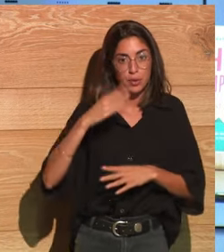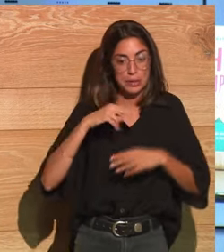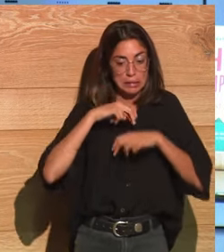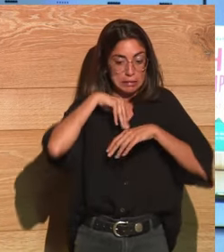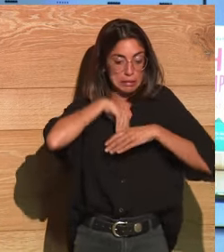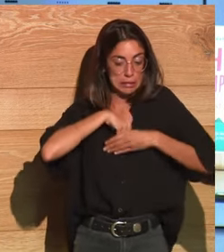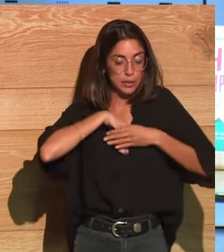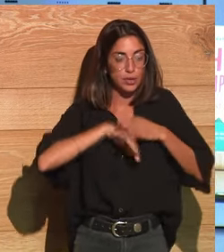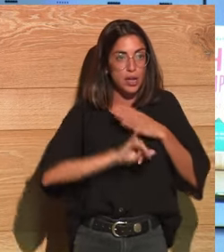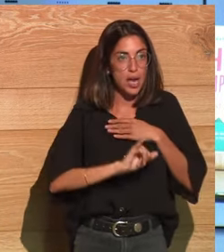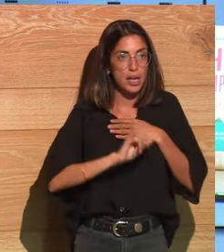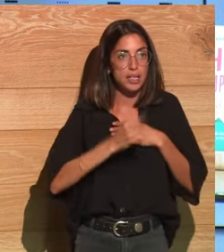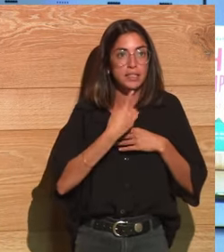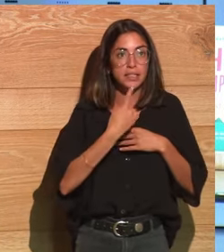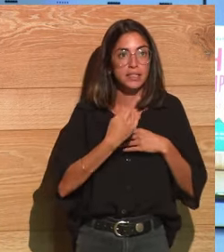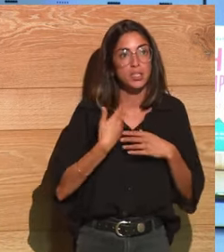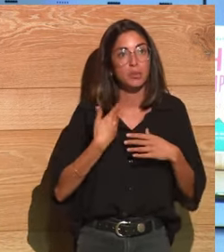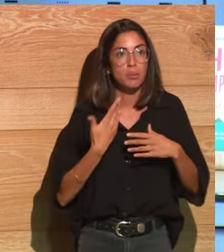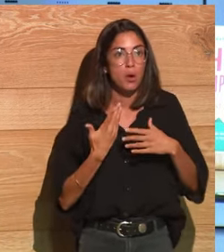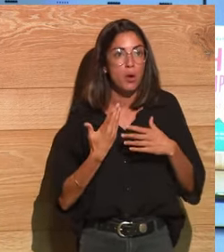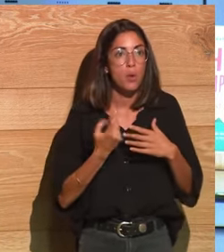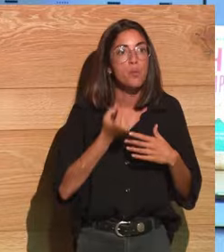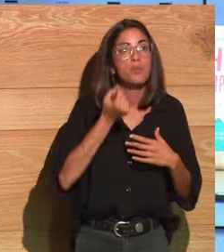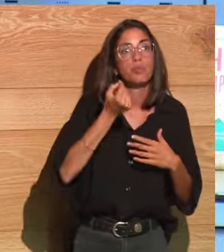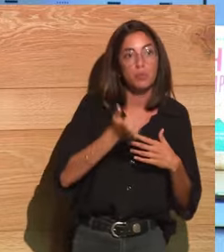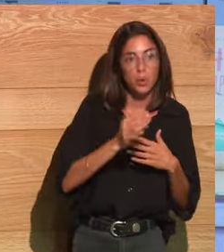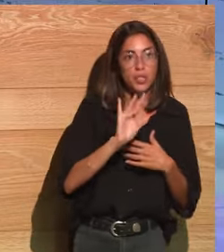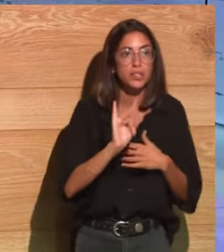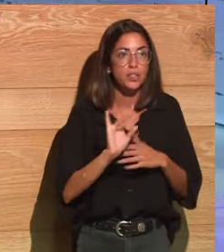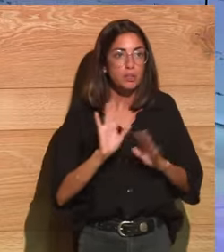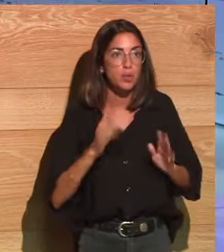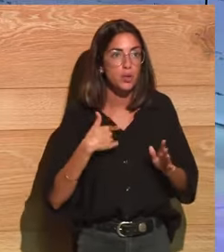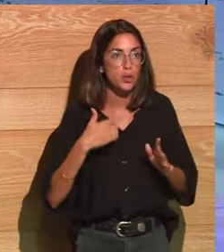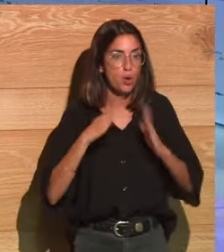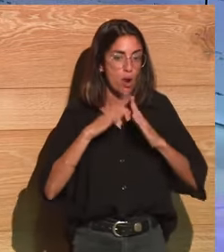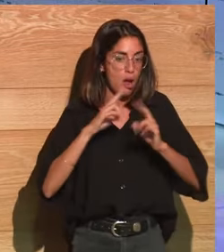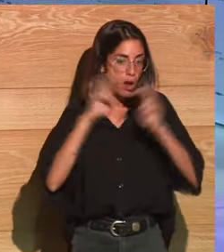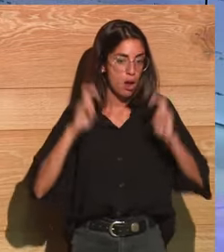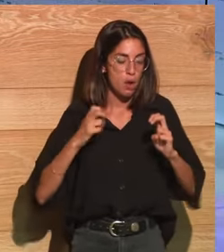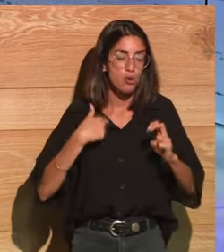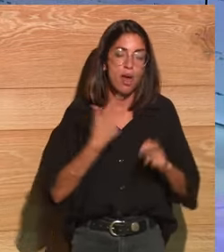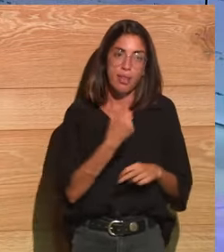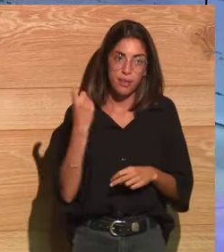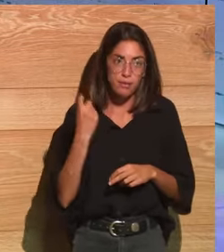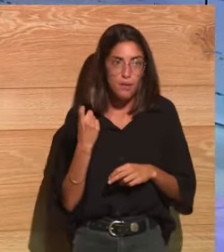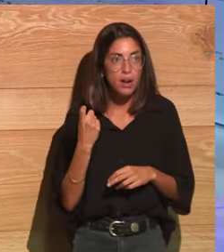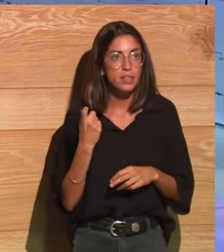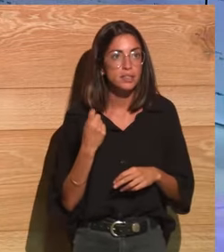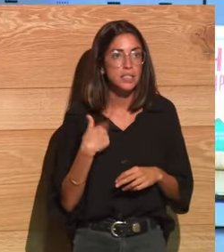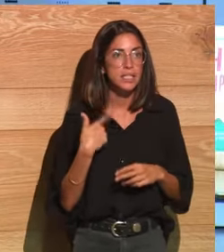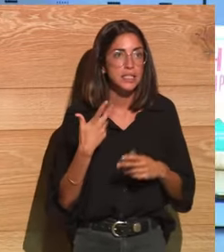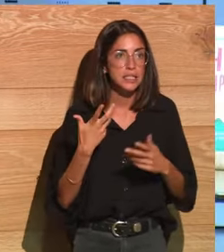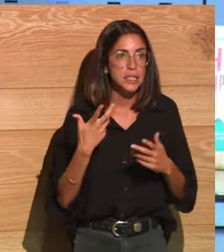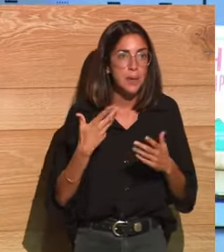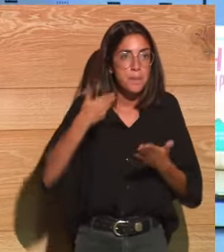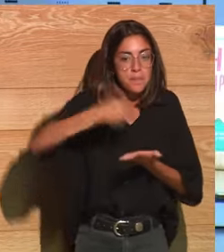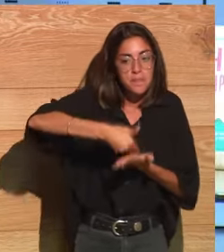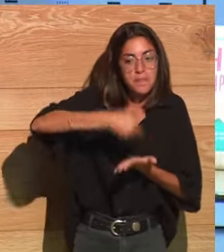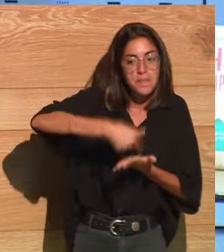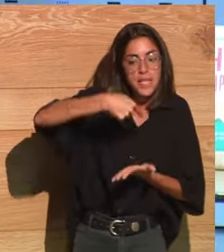dentro, diciendo, hombre, en el día a día un poquito sí, pero claro, encerrarme yo necesito. Que claro. Decir, en el fondo estaba clamando